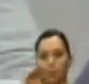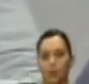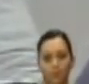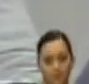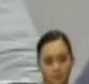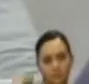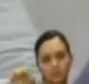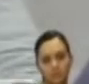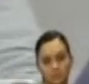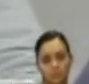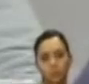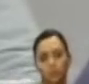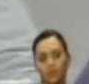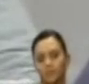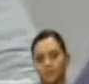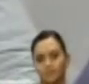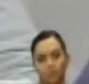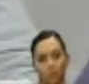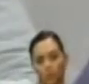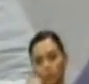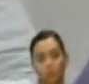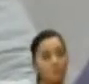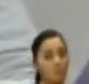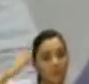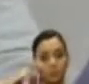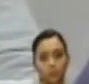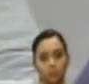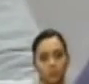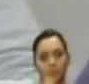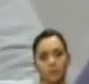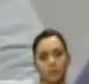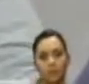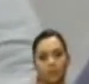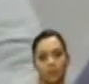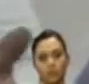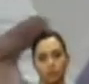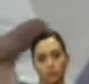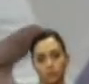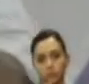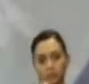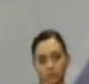que hay un problema diferente. Y quiero decirle que el mayor problema está en Petroamazonas. No es que se